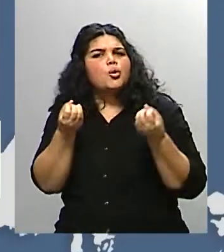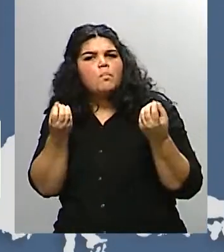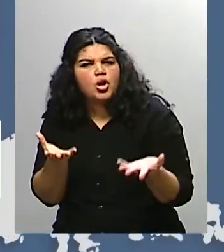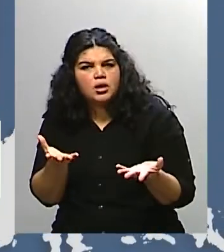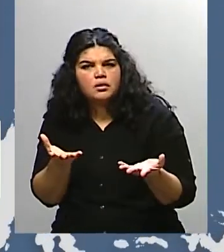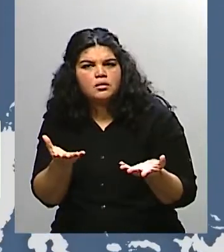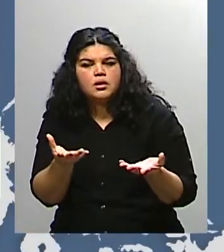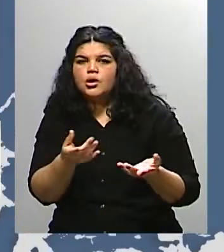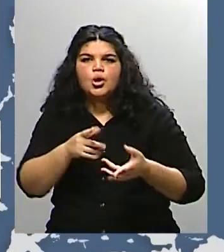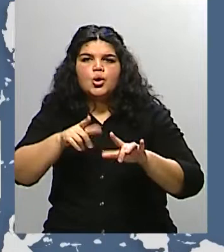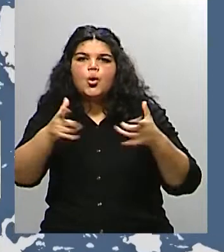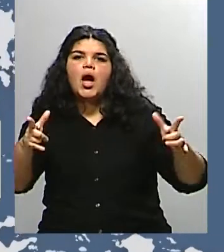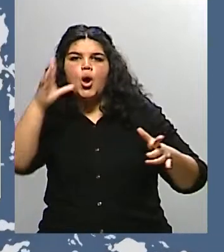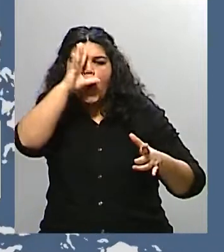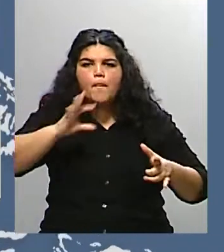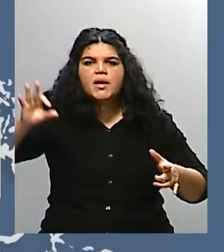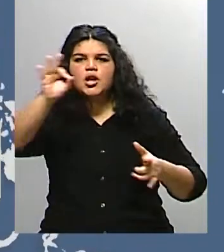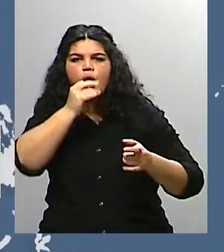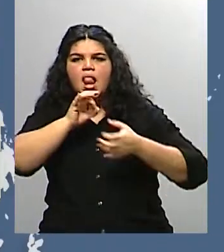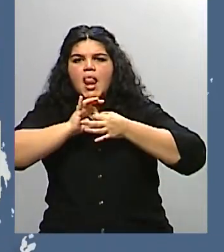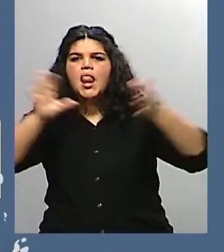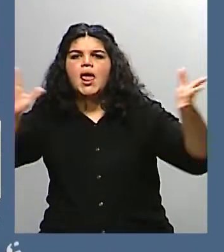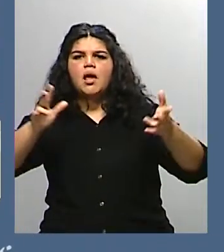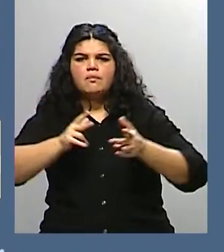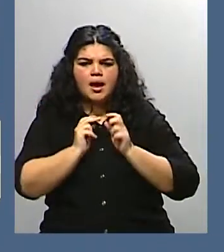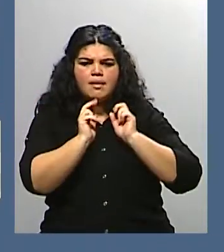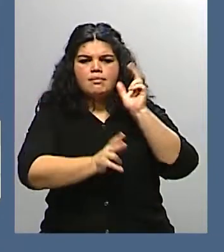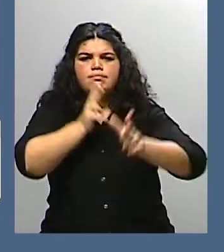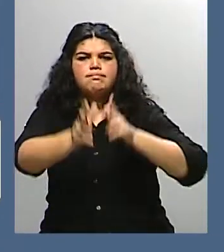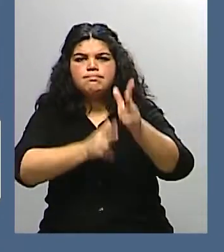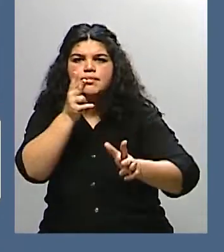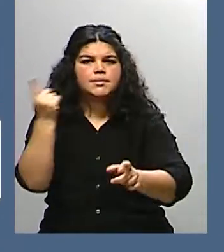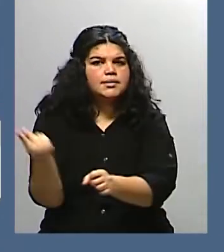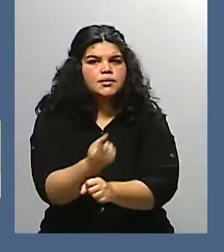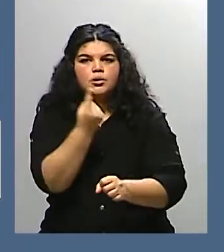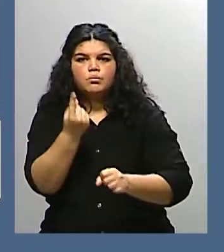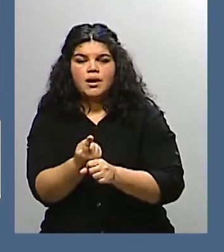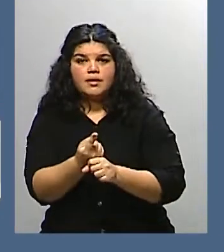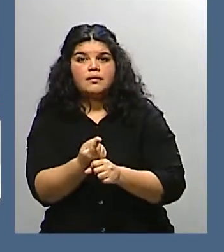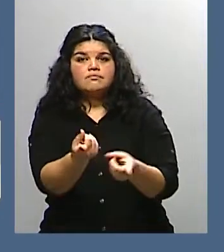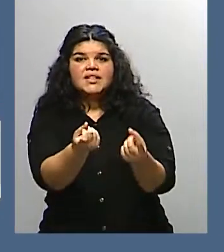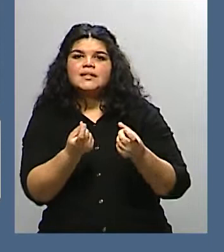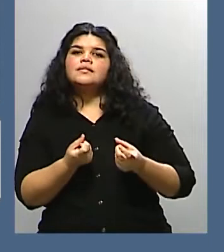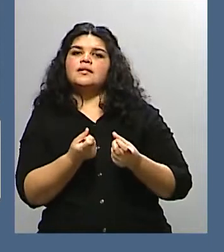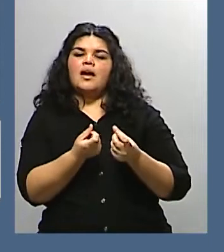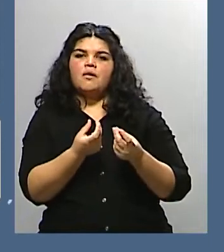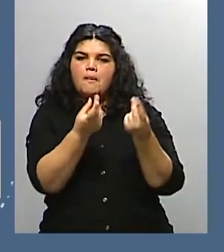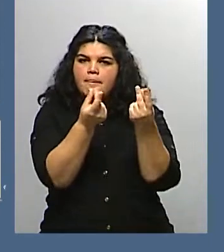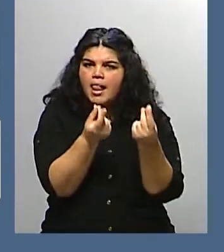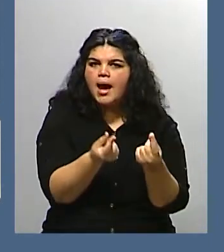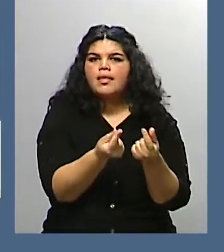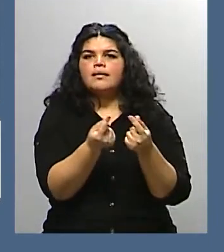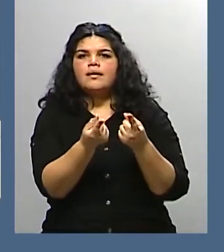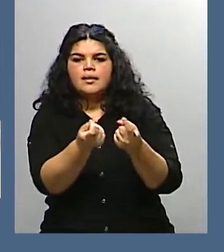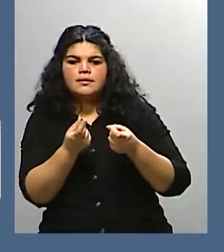plantear diferentes opiniones. Hay que tener un nivel de incidencia política y económica para poder lograr un desarrollo